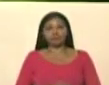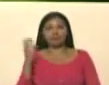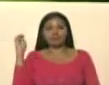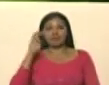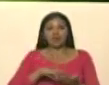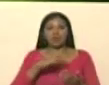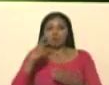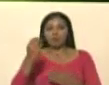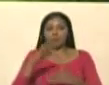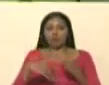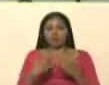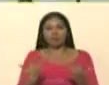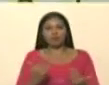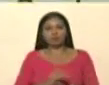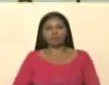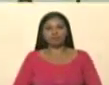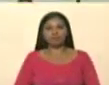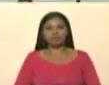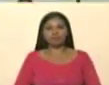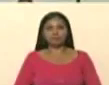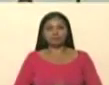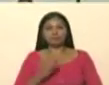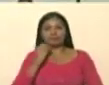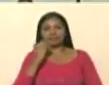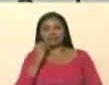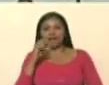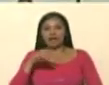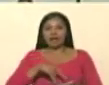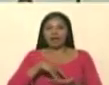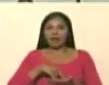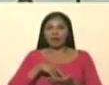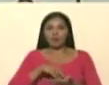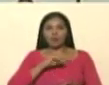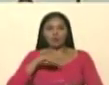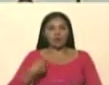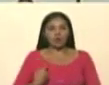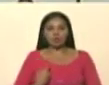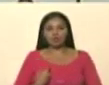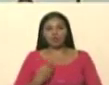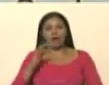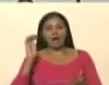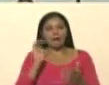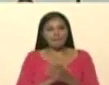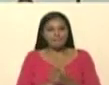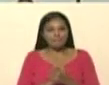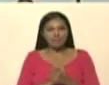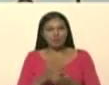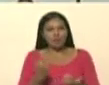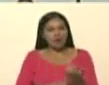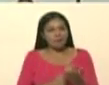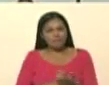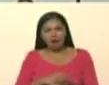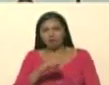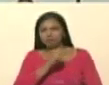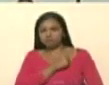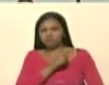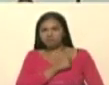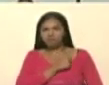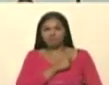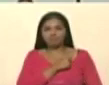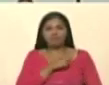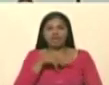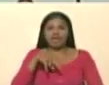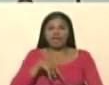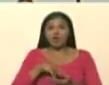nos vamos inmediatamente al vecino estado carabobo allá está nuestro querido amigo hermano y compañero rafael